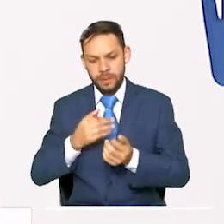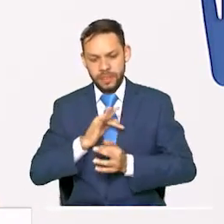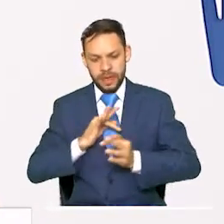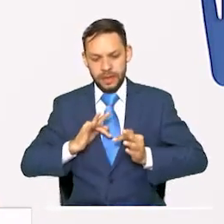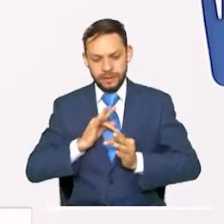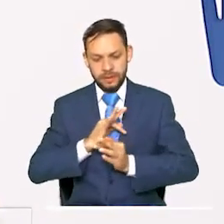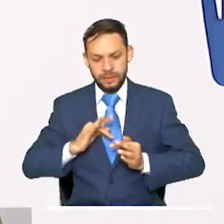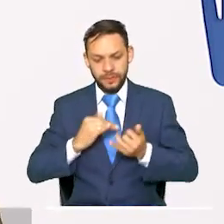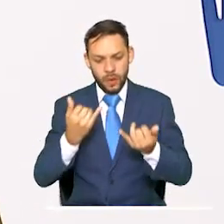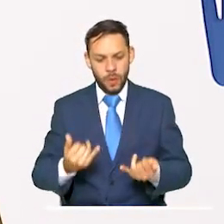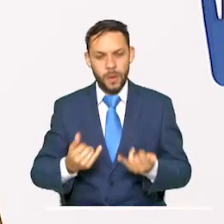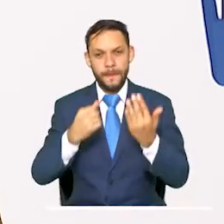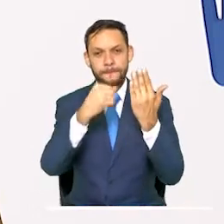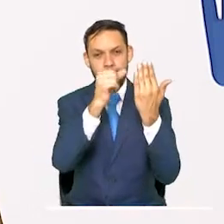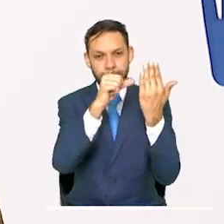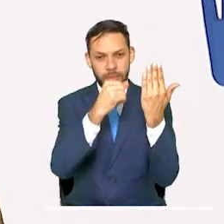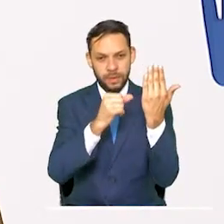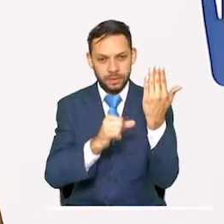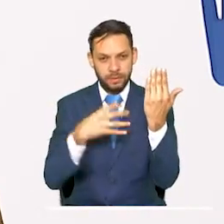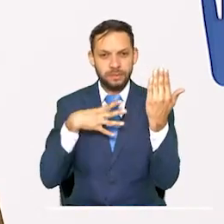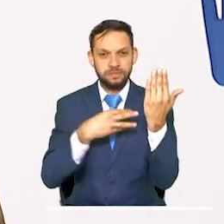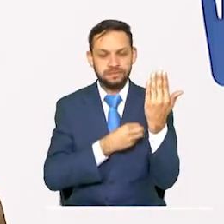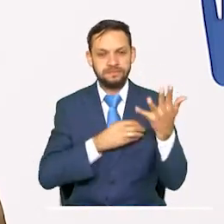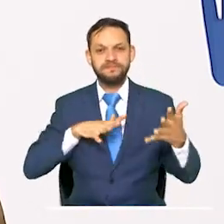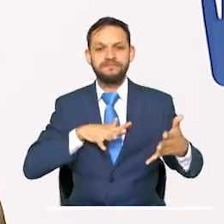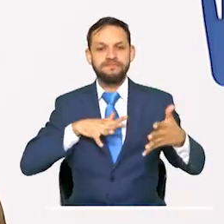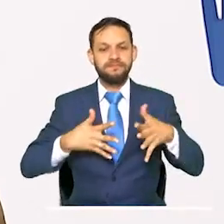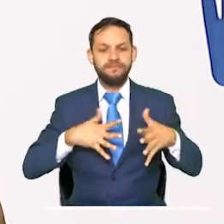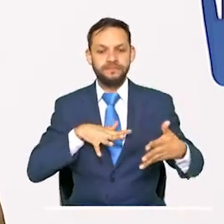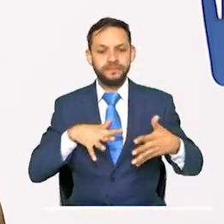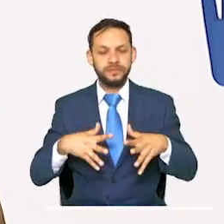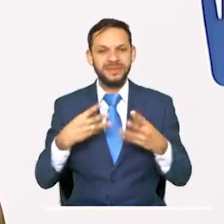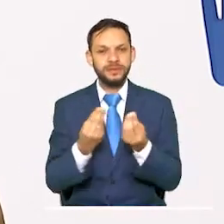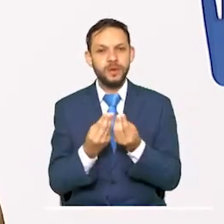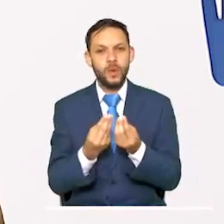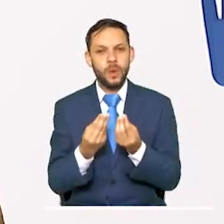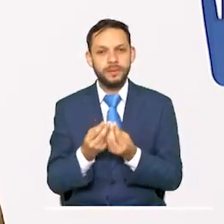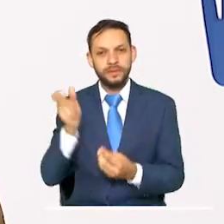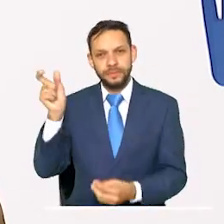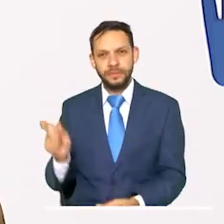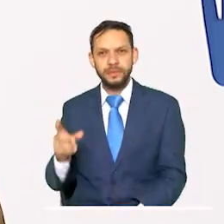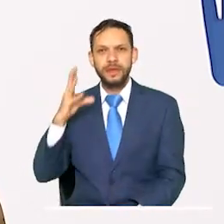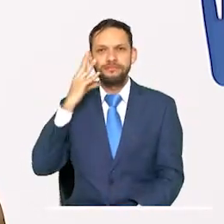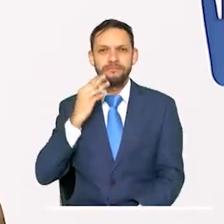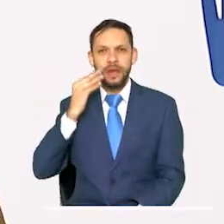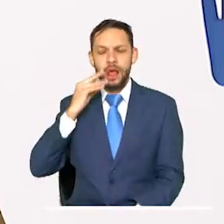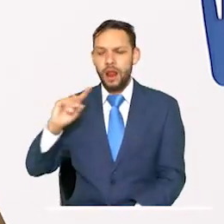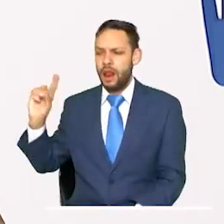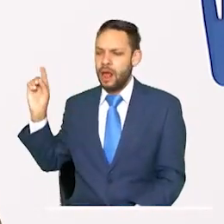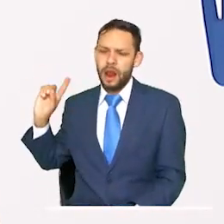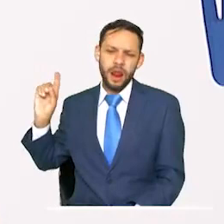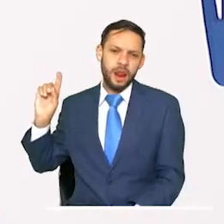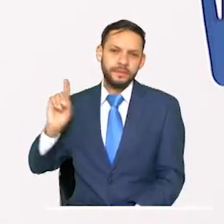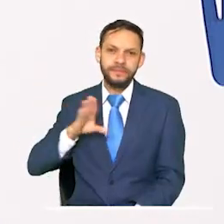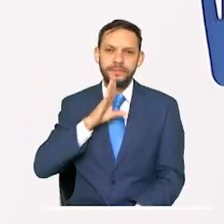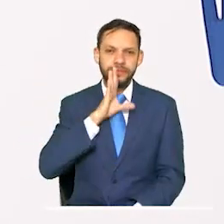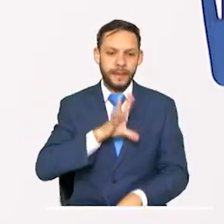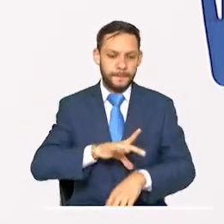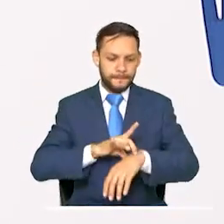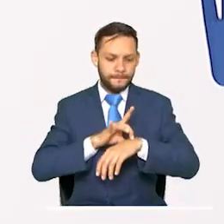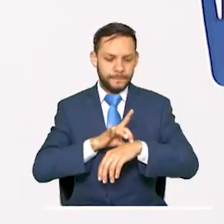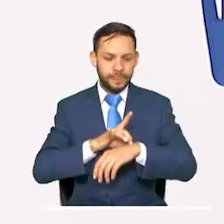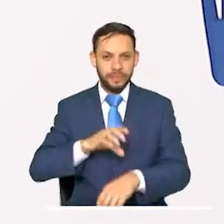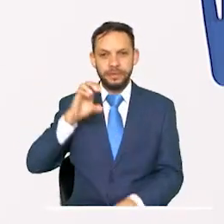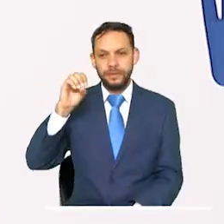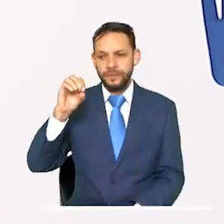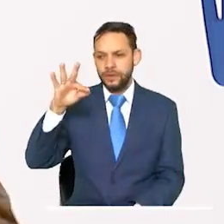el programa de hoy hemos invitado a un compañero nuestro que viene en este proceso de investigación, que es el doctor